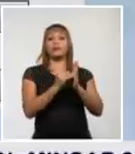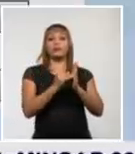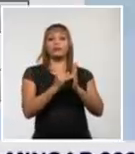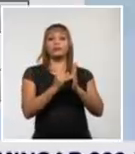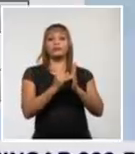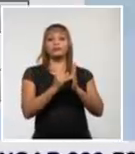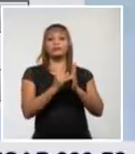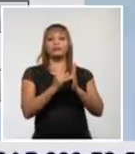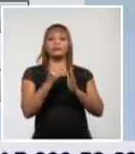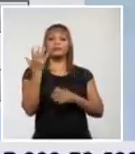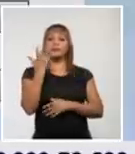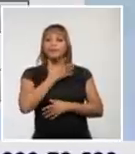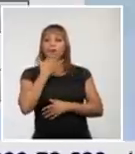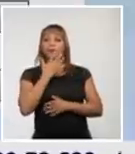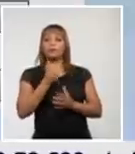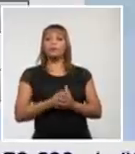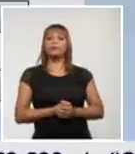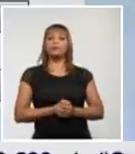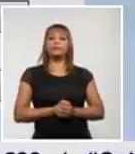disculpen,